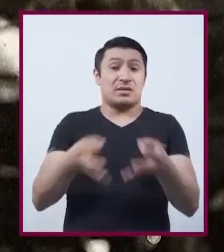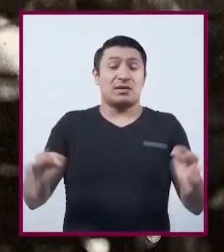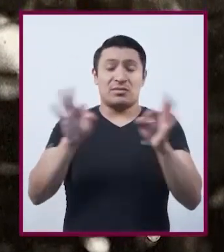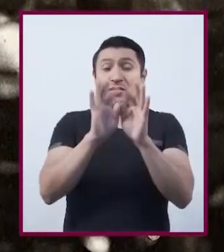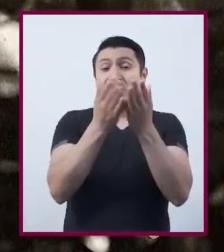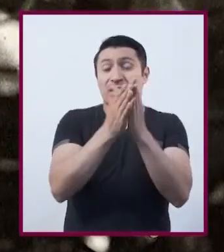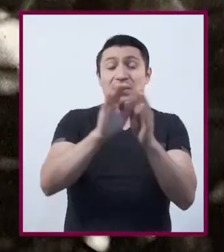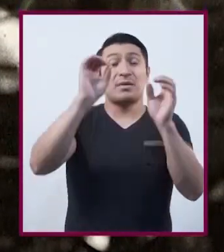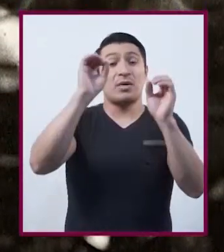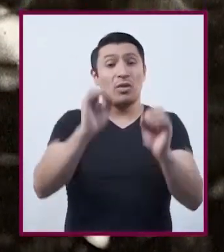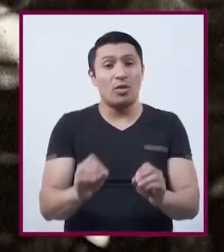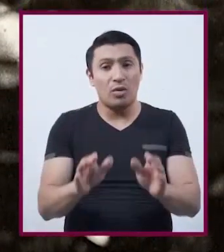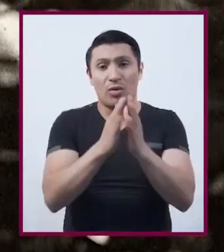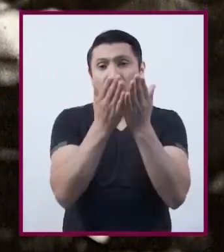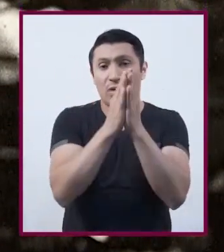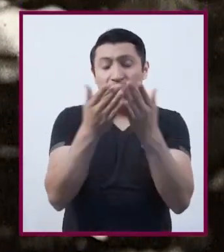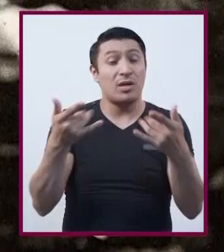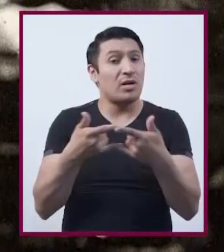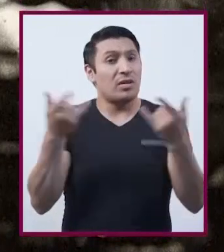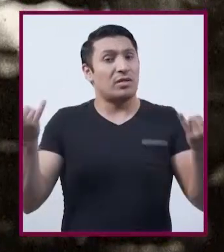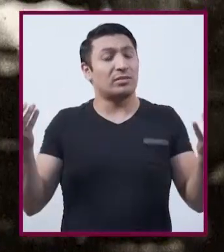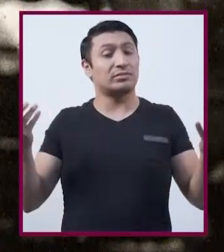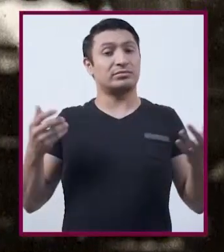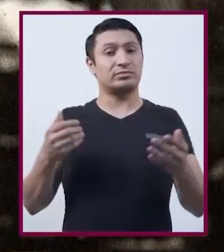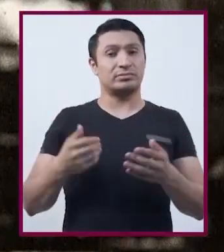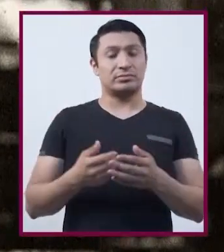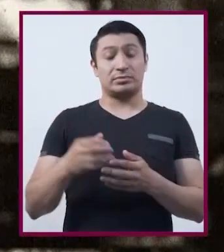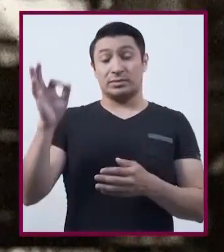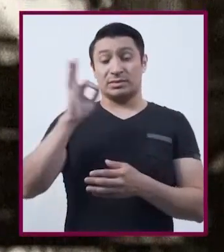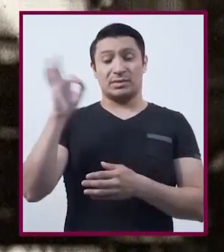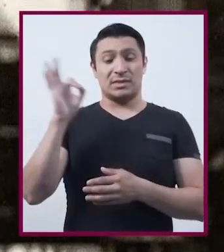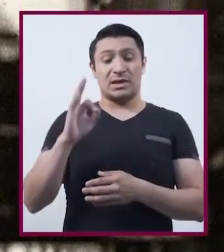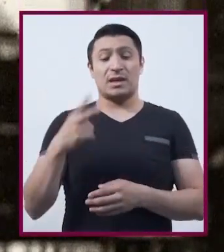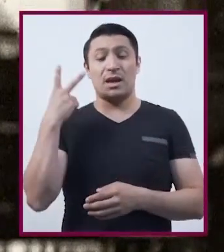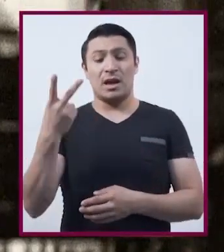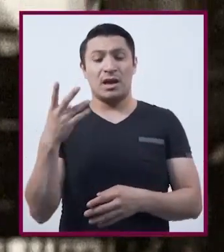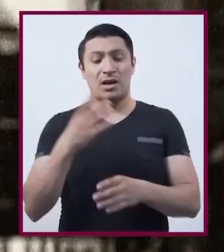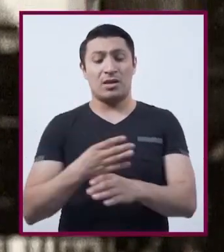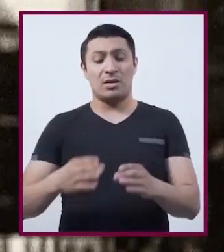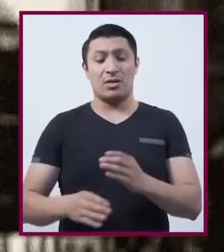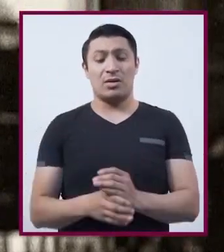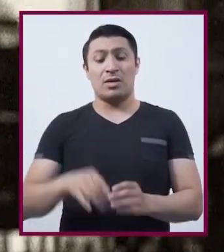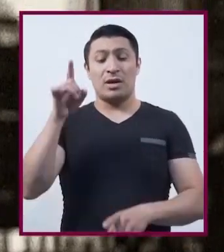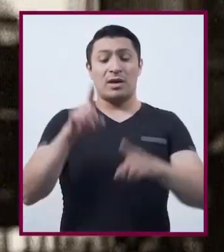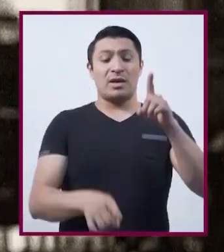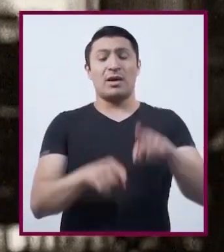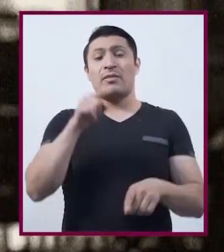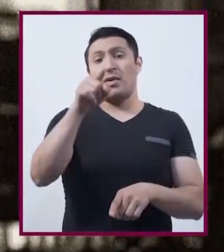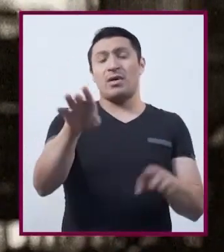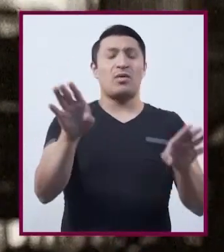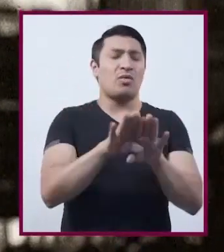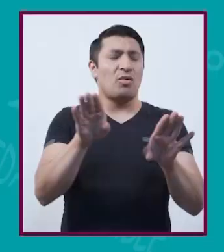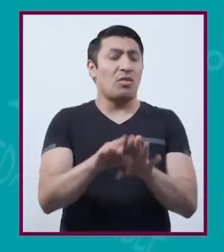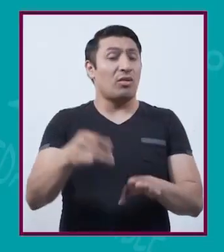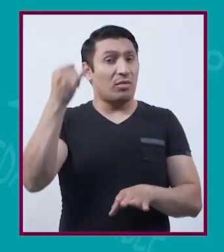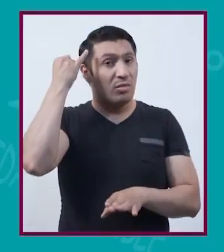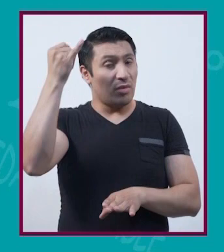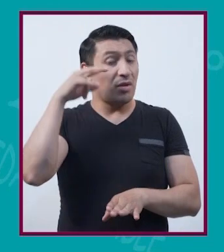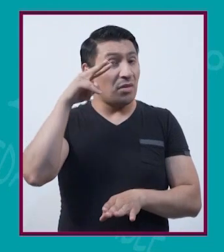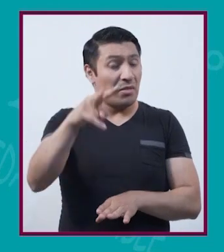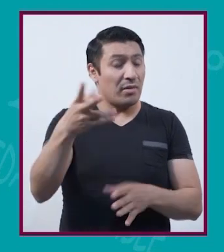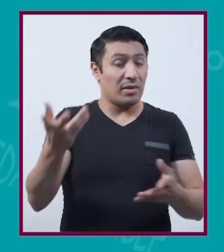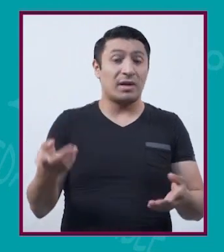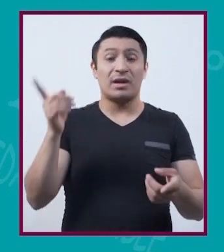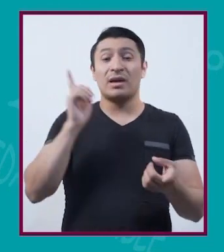Posiblemente las dos cosas, depende de dónde establezcamos los límites. ¿Dónde termina un género y empieza el otro?